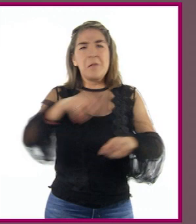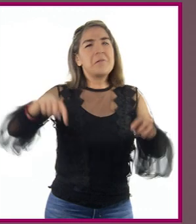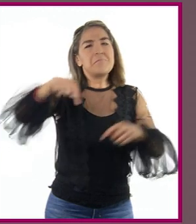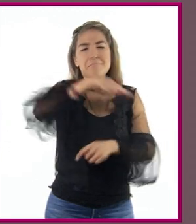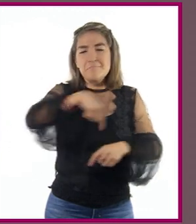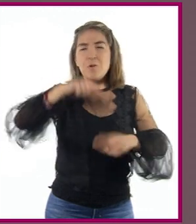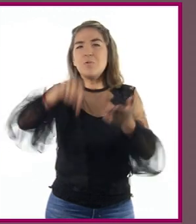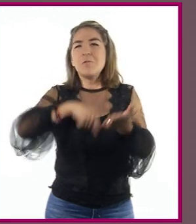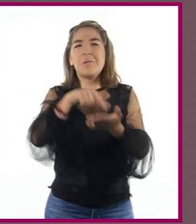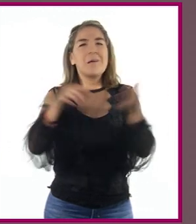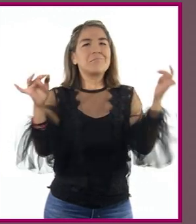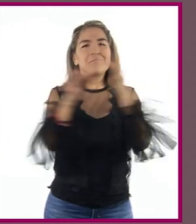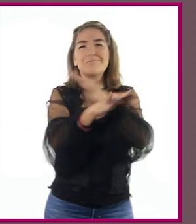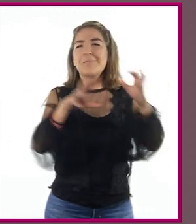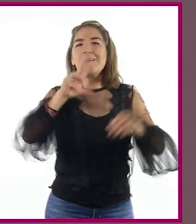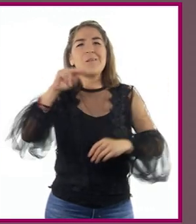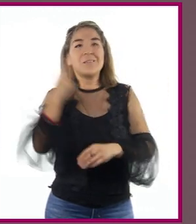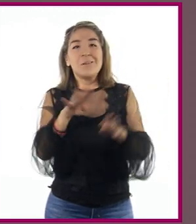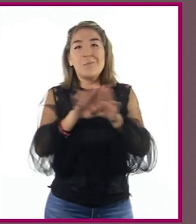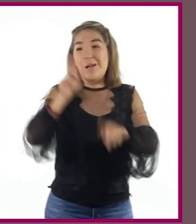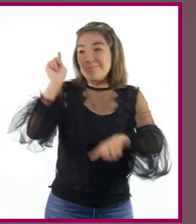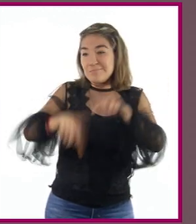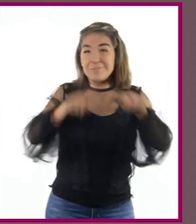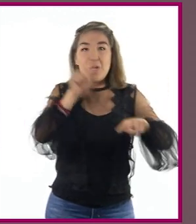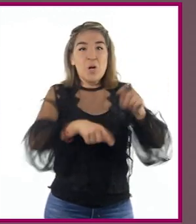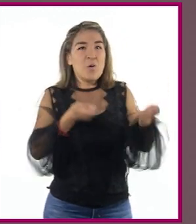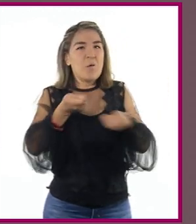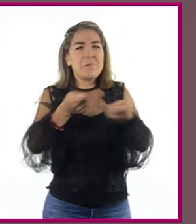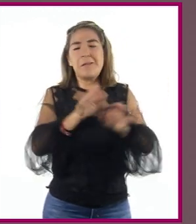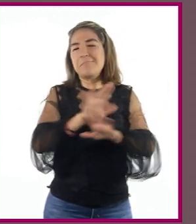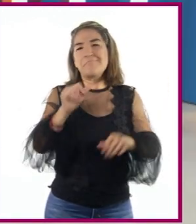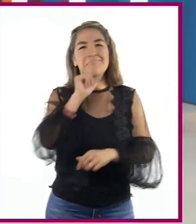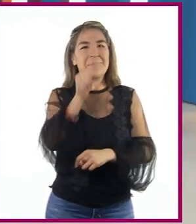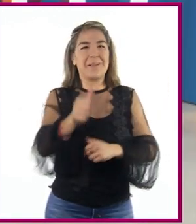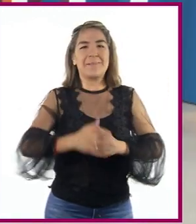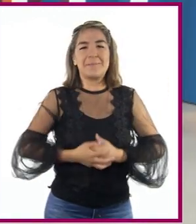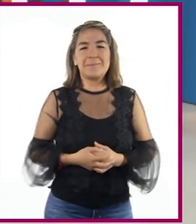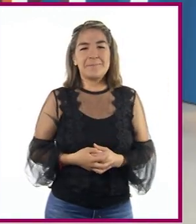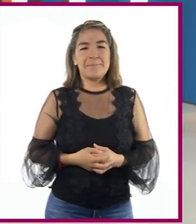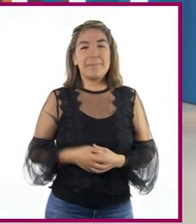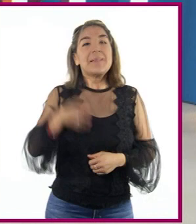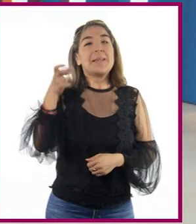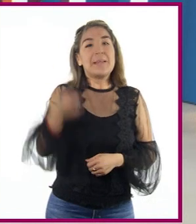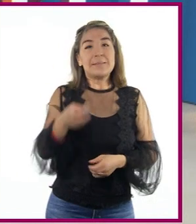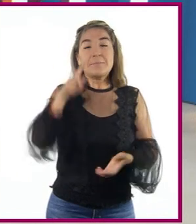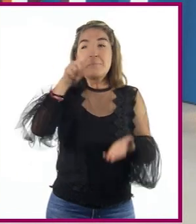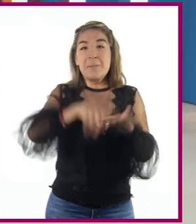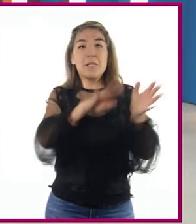circular libremente sin estar sujetos a controles fronterizos. Desde